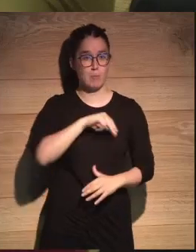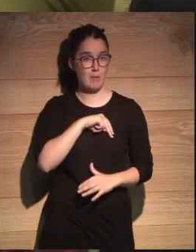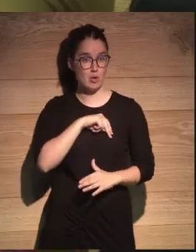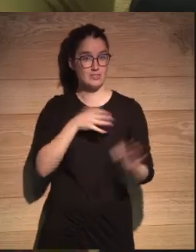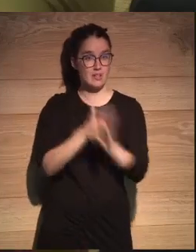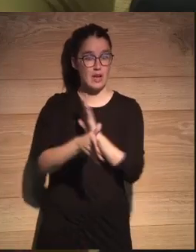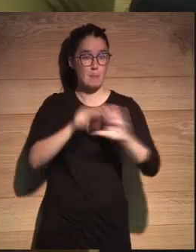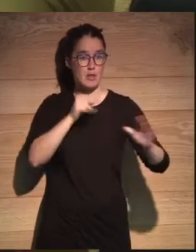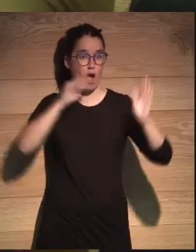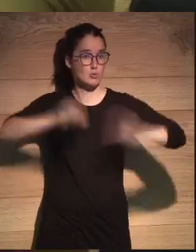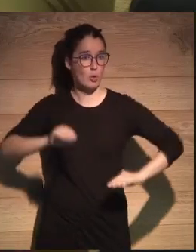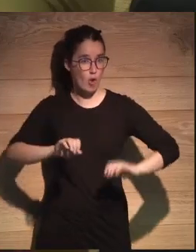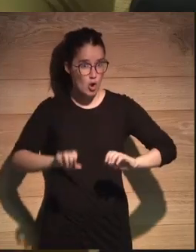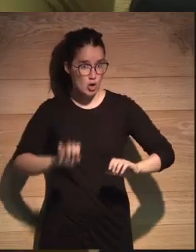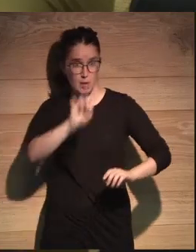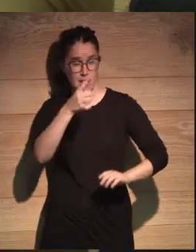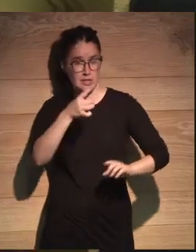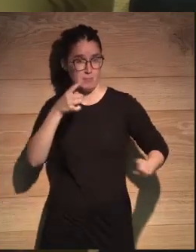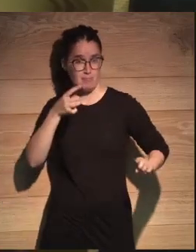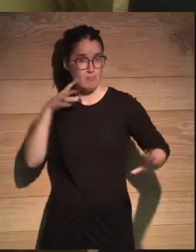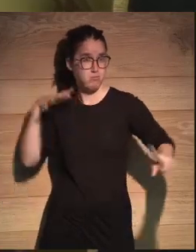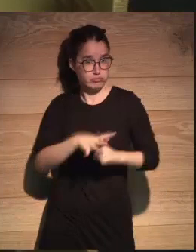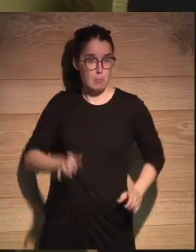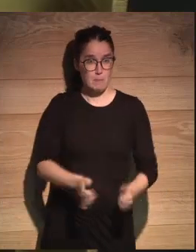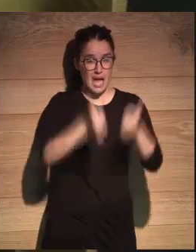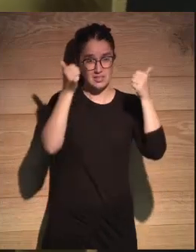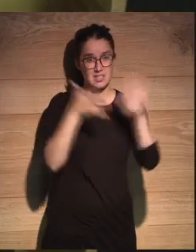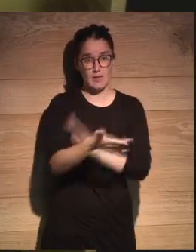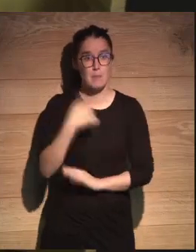más va a subir, ¿no? Y ahí es donde estamos perdiendo. O sea,